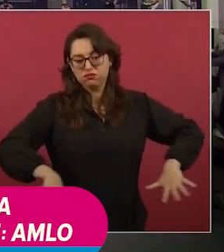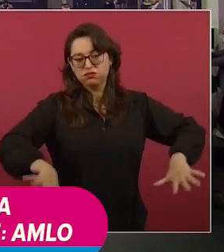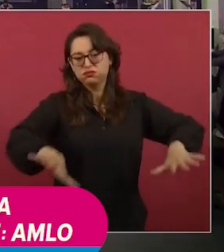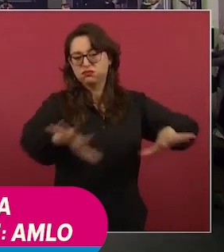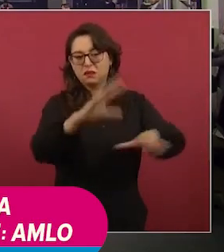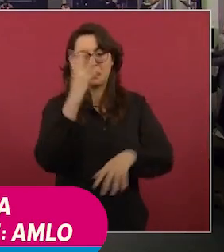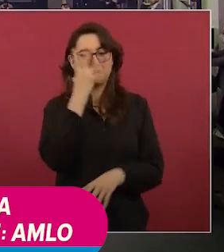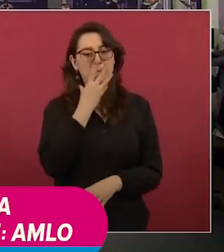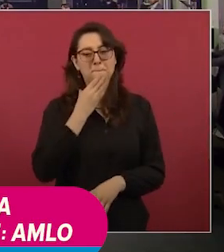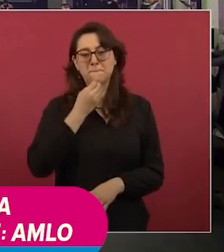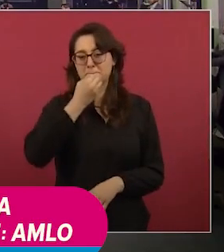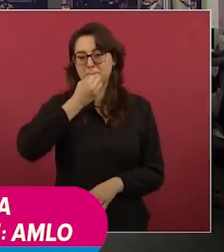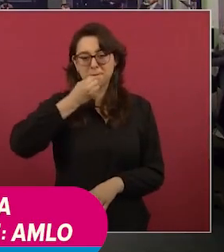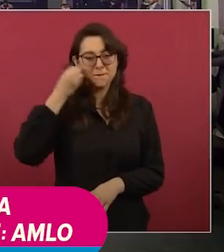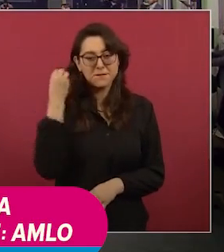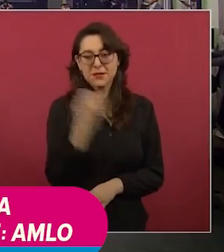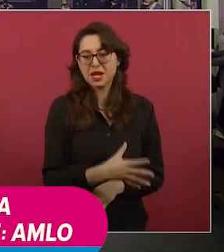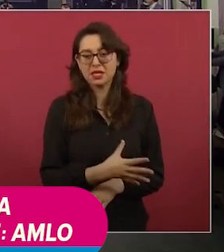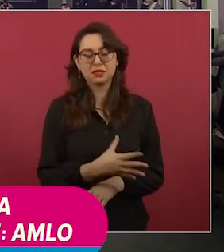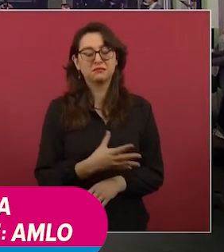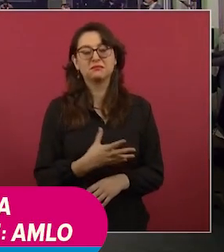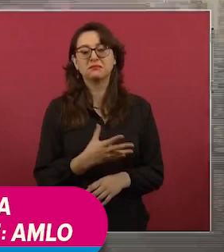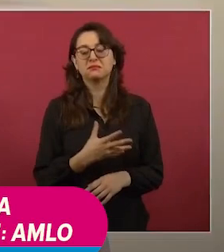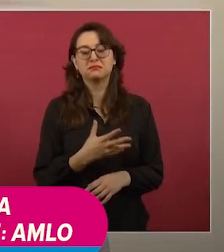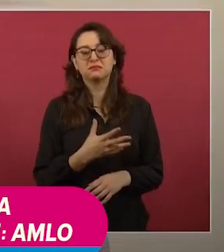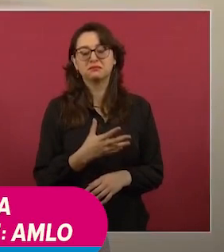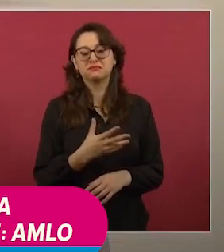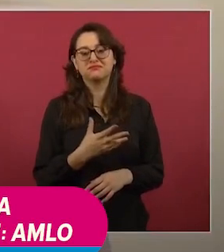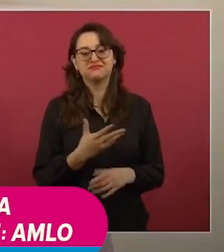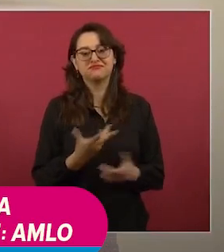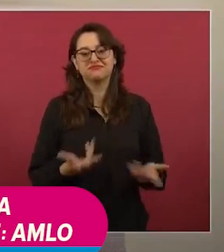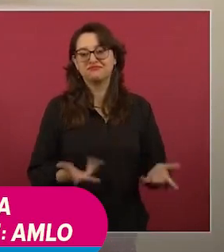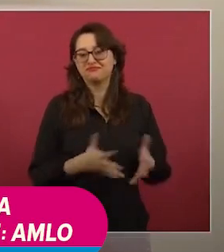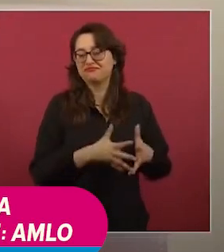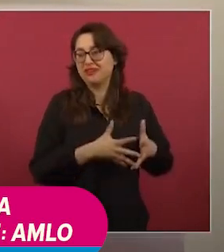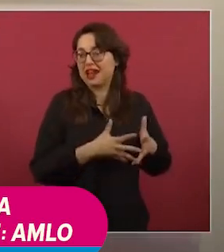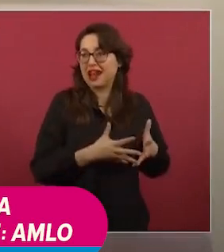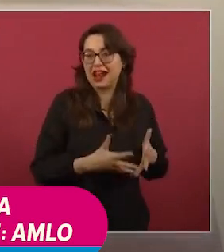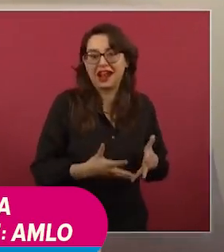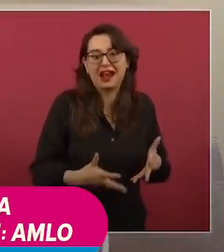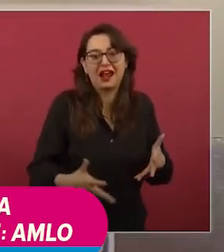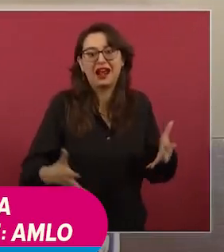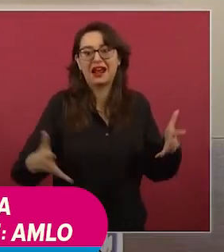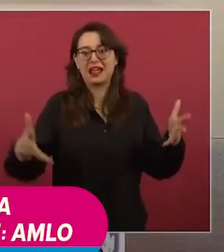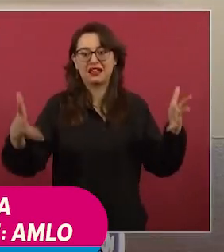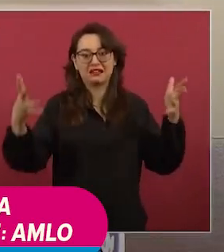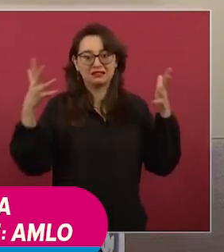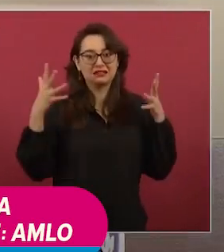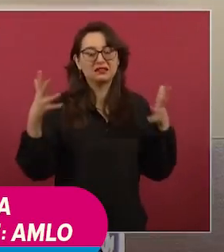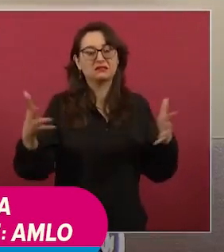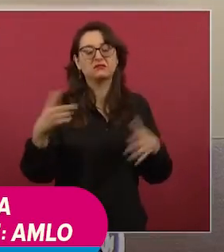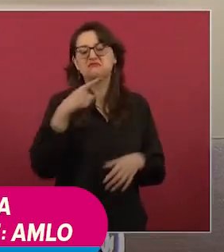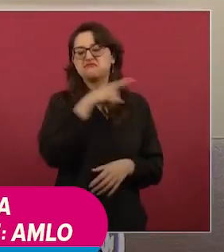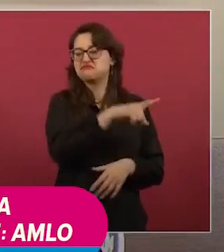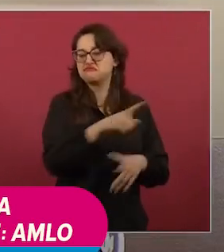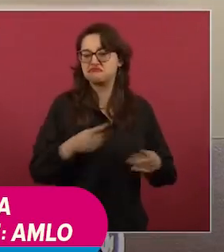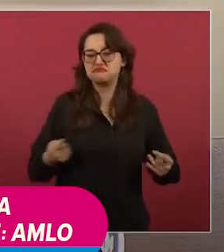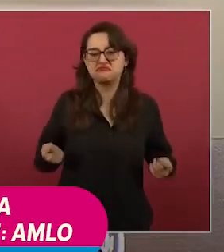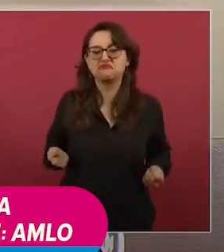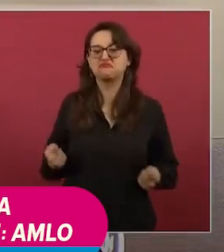pero en una superficie amplia, y